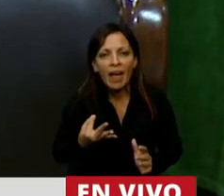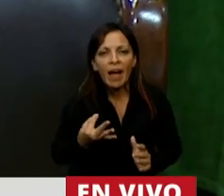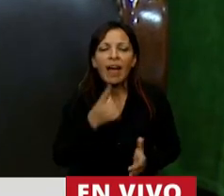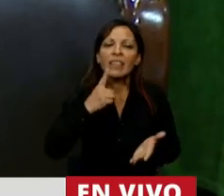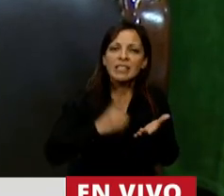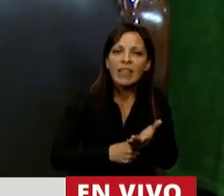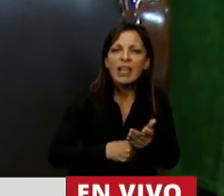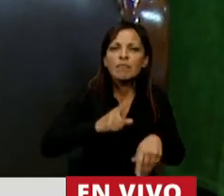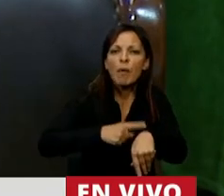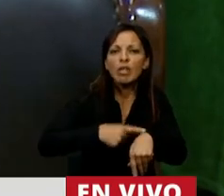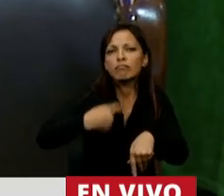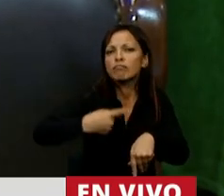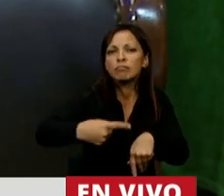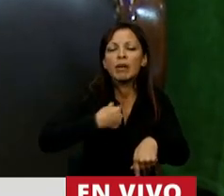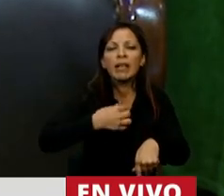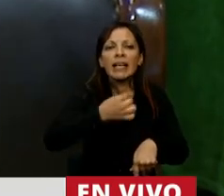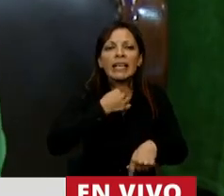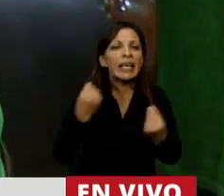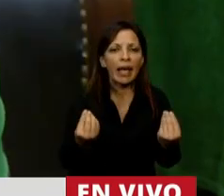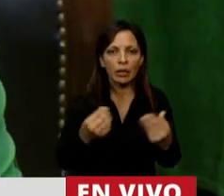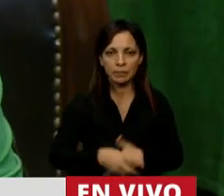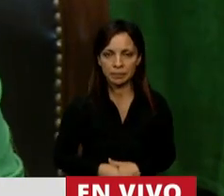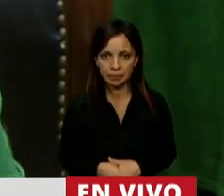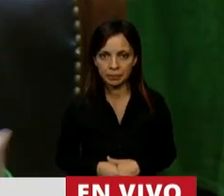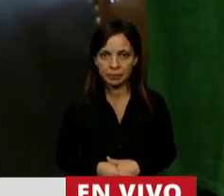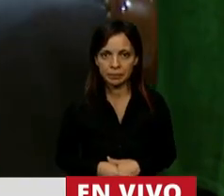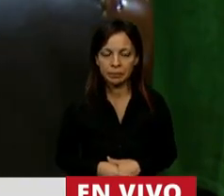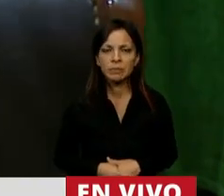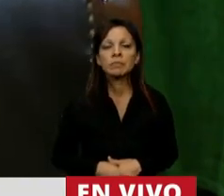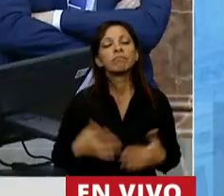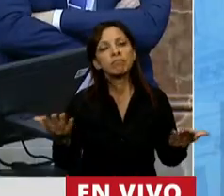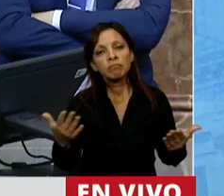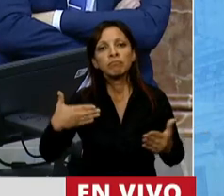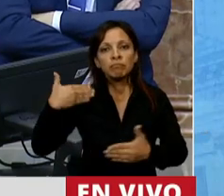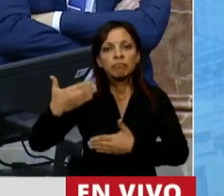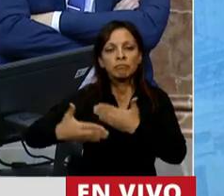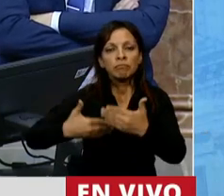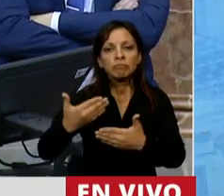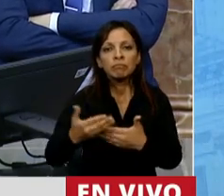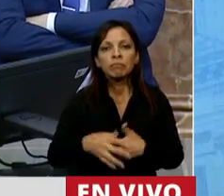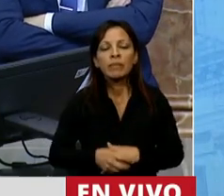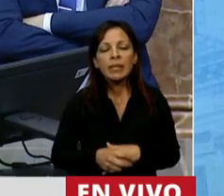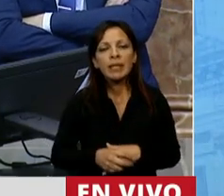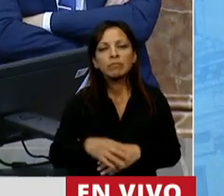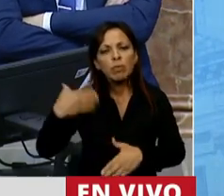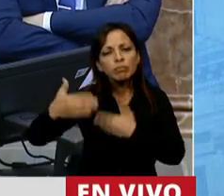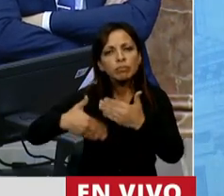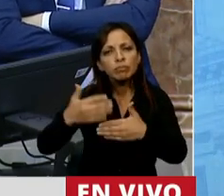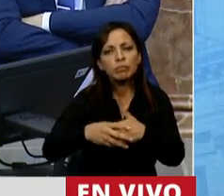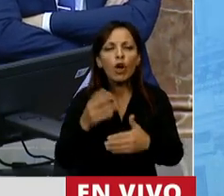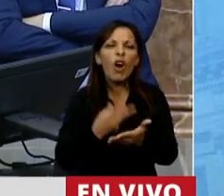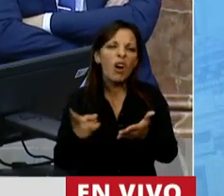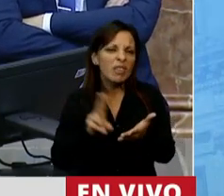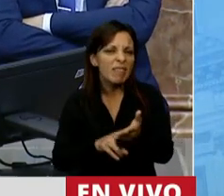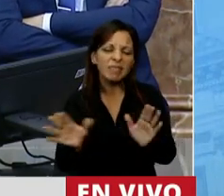cada momento qué es lo que queremos hacer. Hemos hecho un largo... Sí, presidente. Hemos hecho un largo recorrido y no lo voy a hacer de